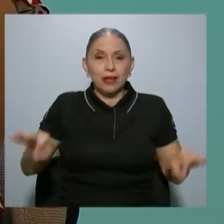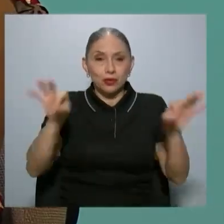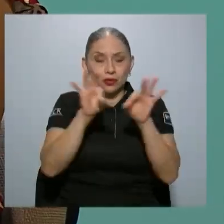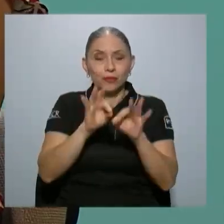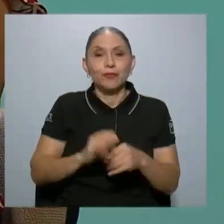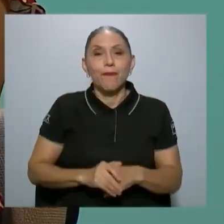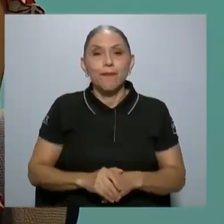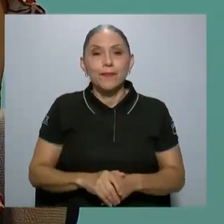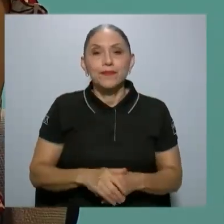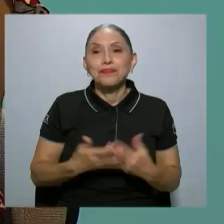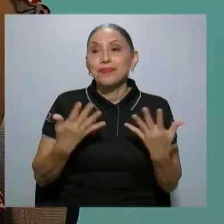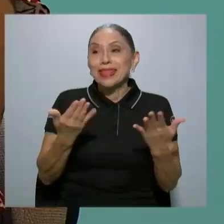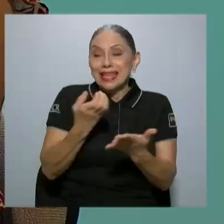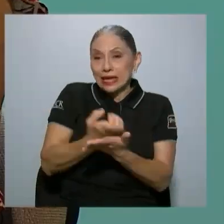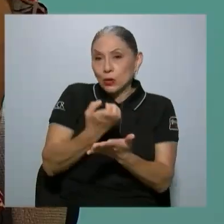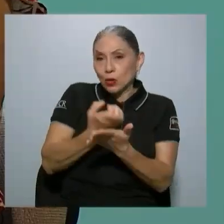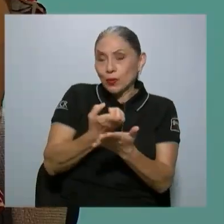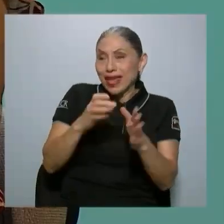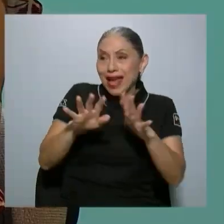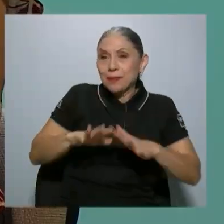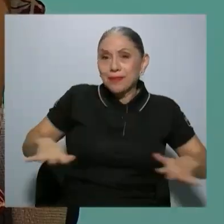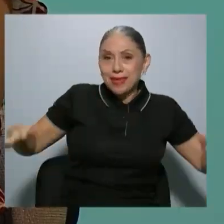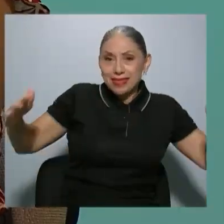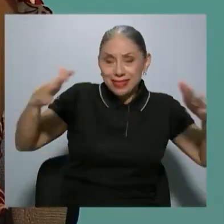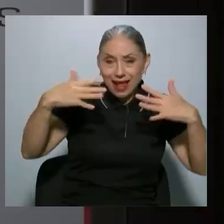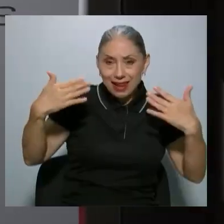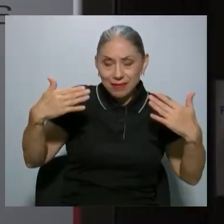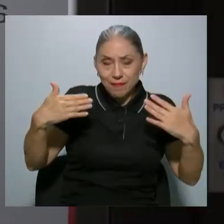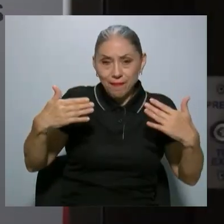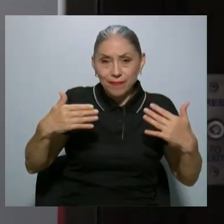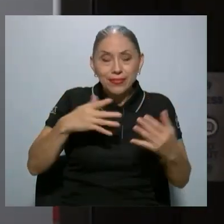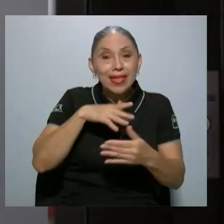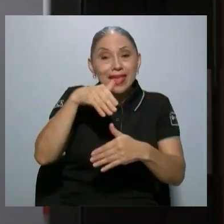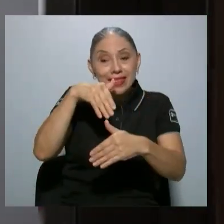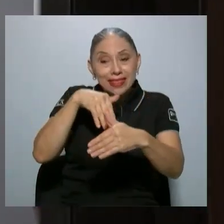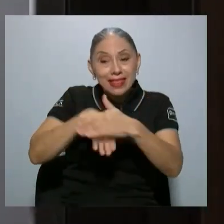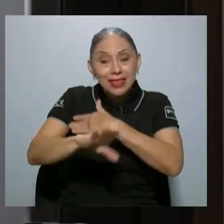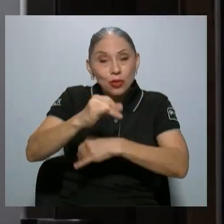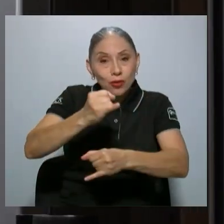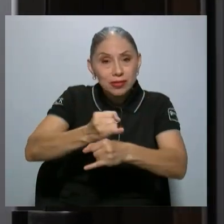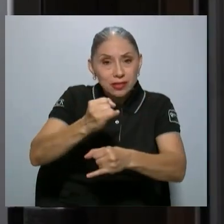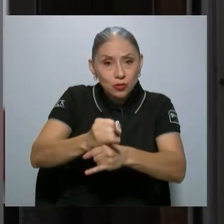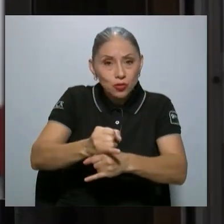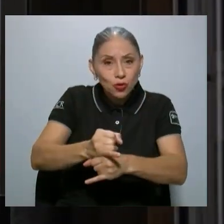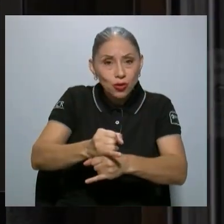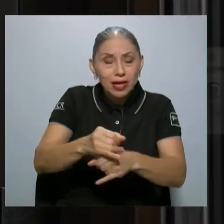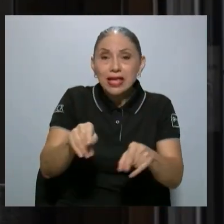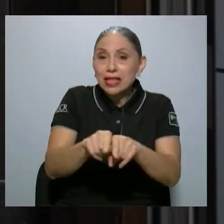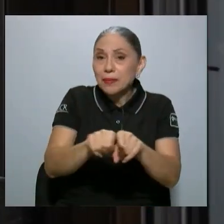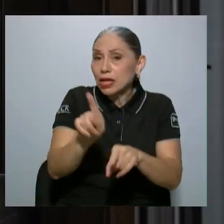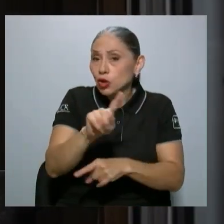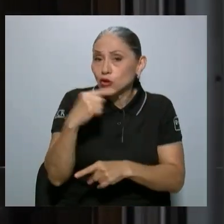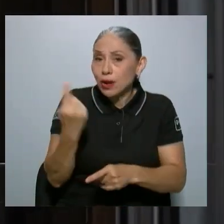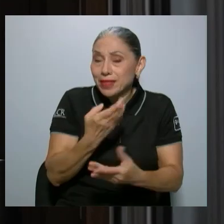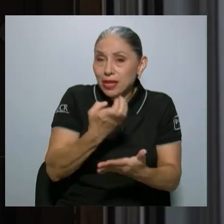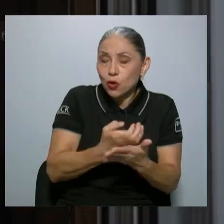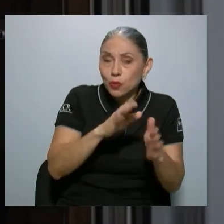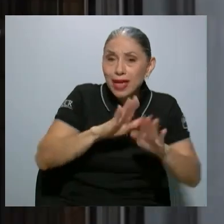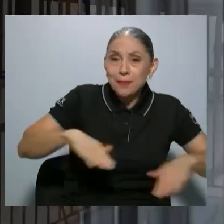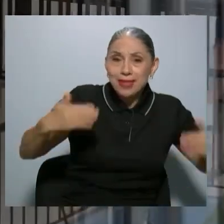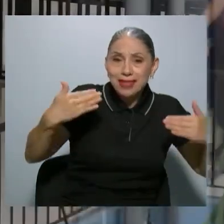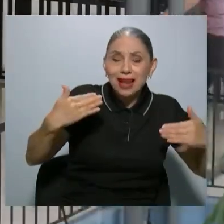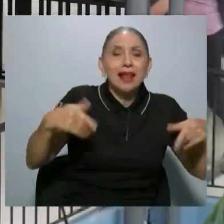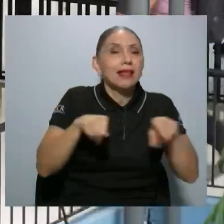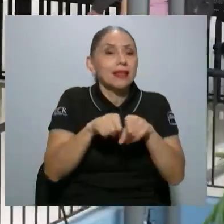ambiental, que es lo que estamos hablando ahora y es dentro del instituto, y creo que además estamos hablando no solo de economía ambiental, sino que estamos hablando de